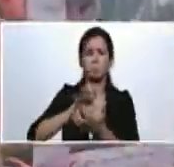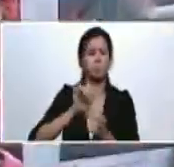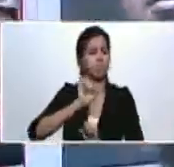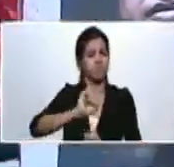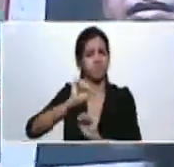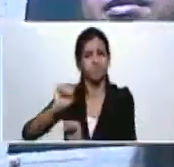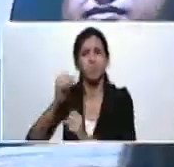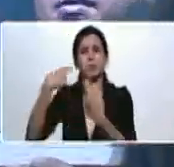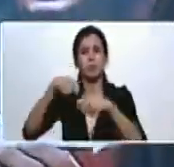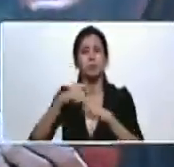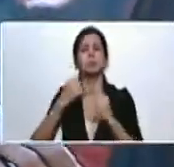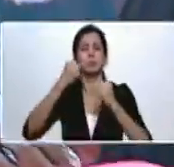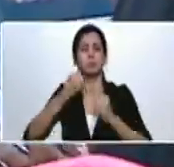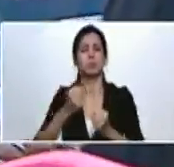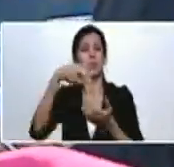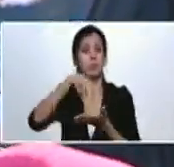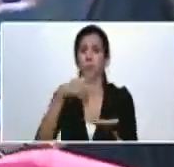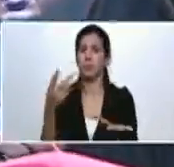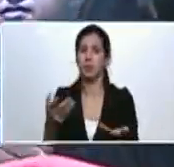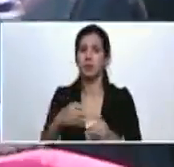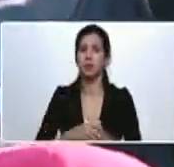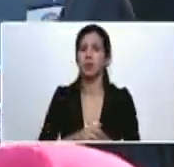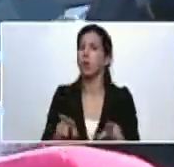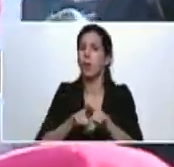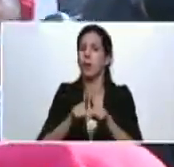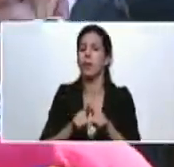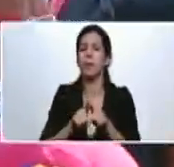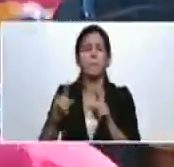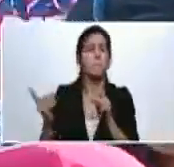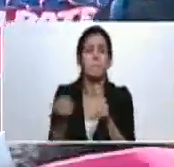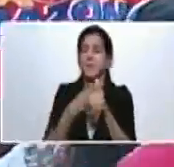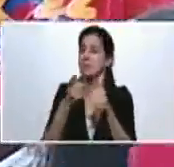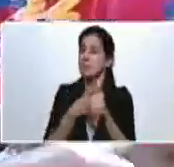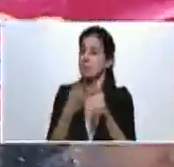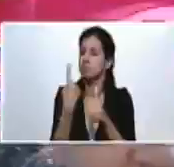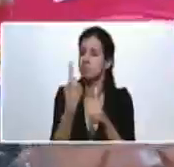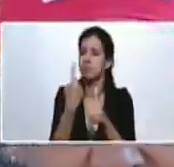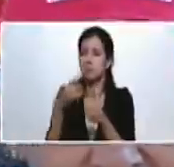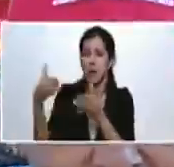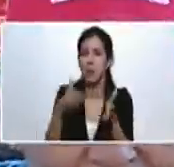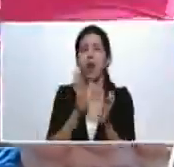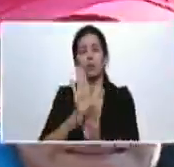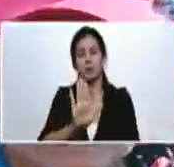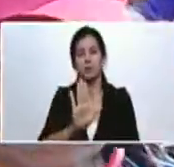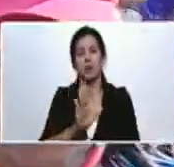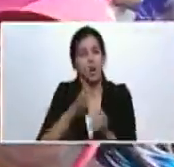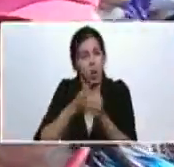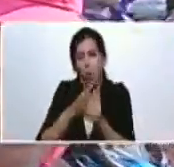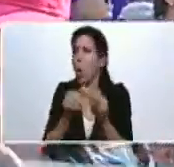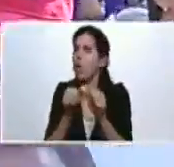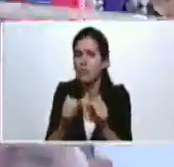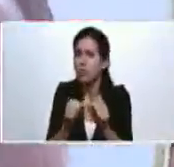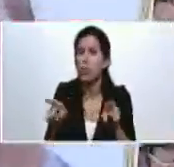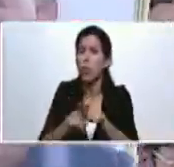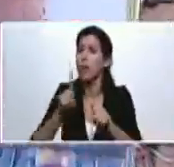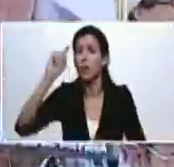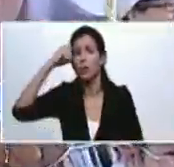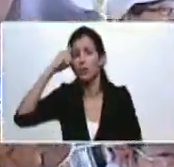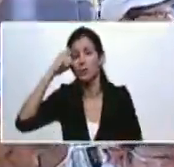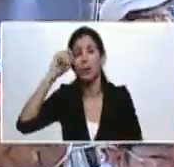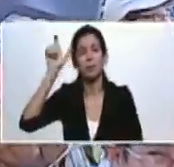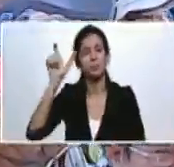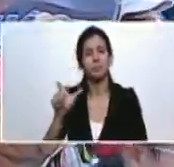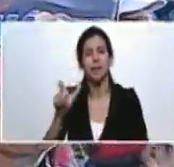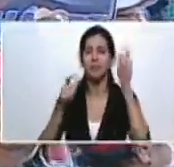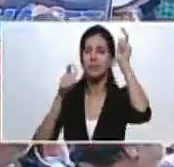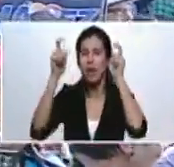quizás ese es el principal camino a seguir. Seguir adelante recordando a Hugo Chávez,